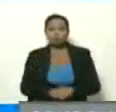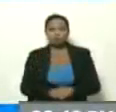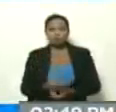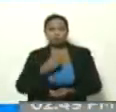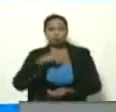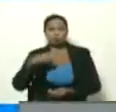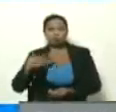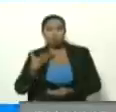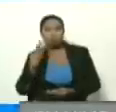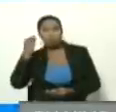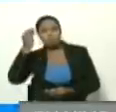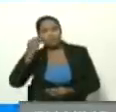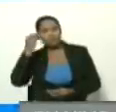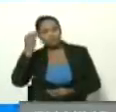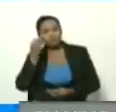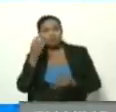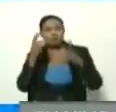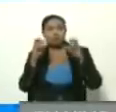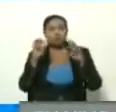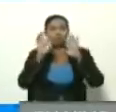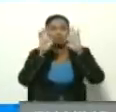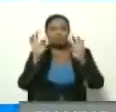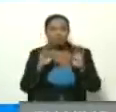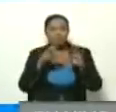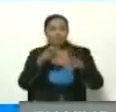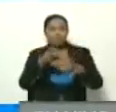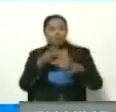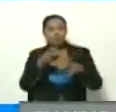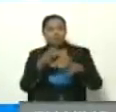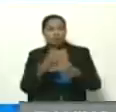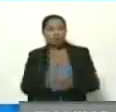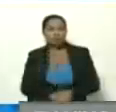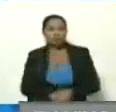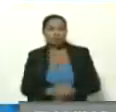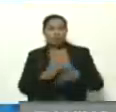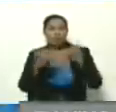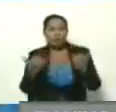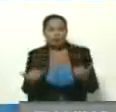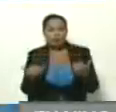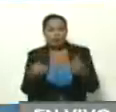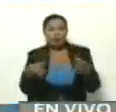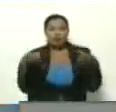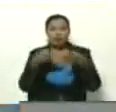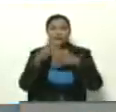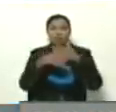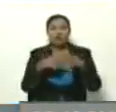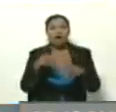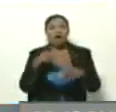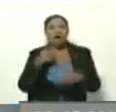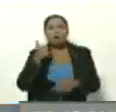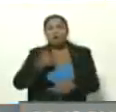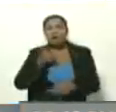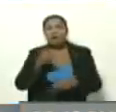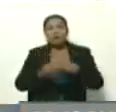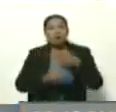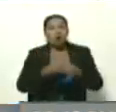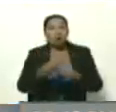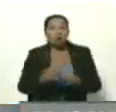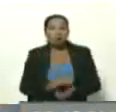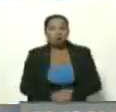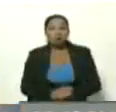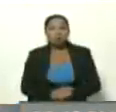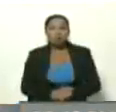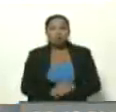podemos nosotros pensar en nuevas fuentes de ingreso. Hay una ola ahora, una ola, ¿cómo aprovecharla para